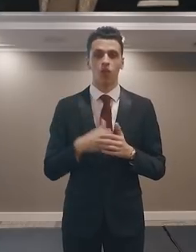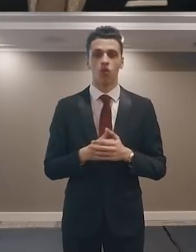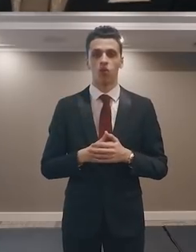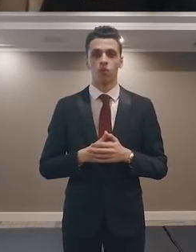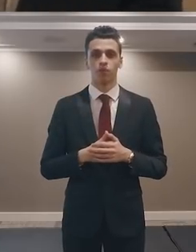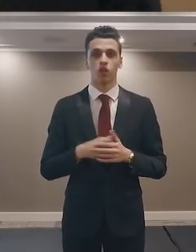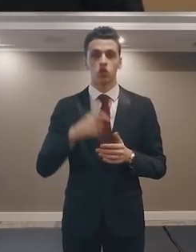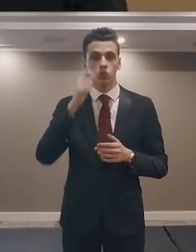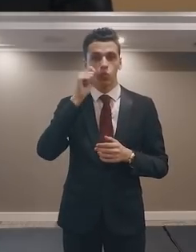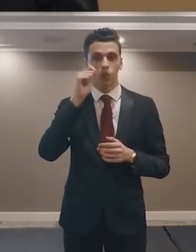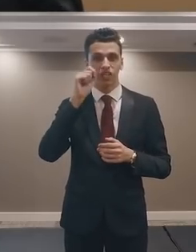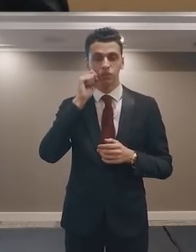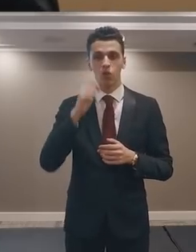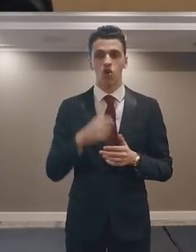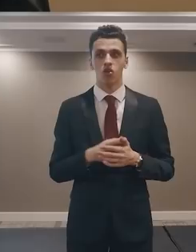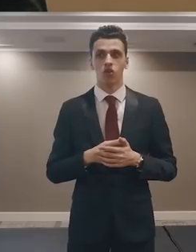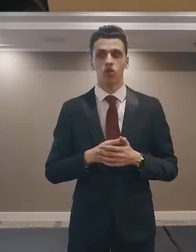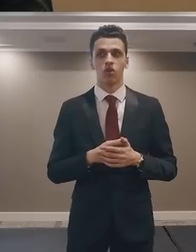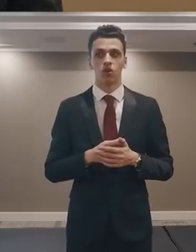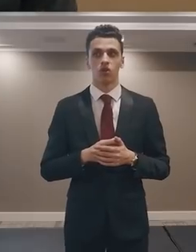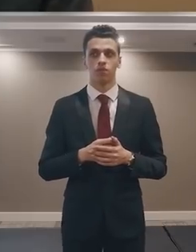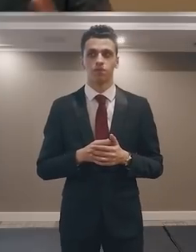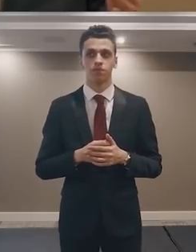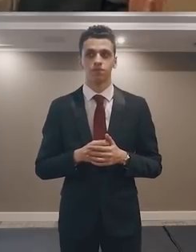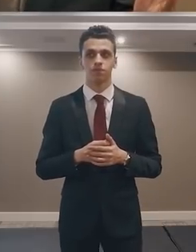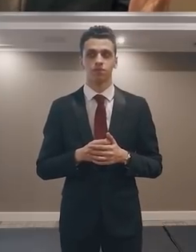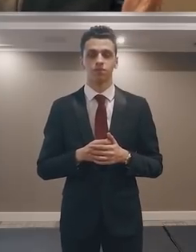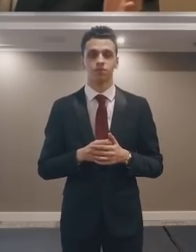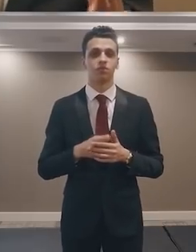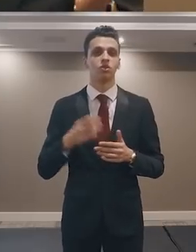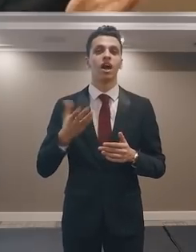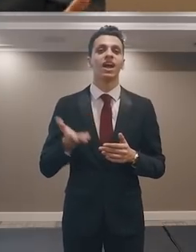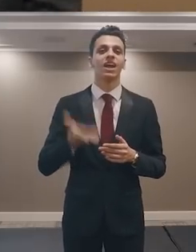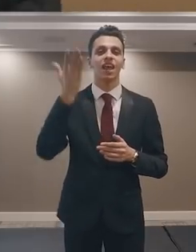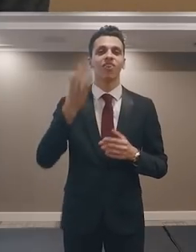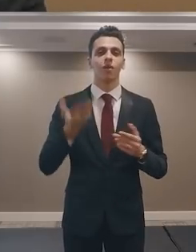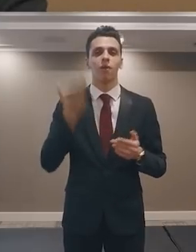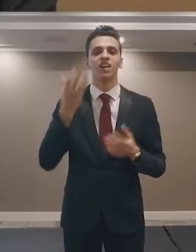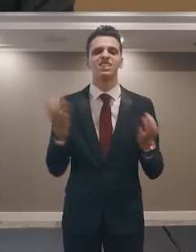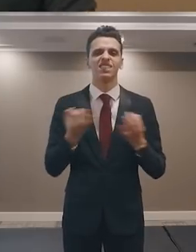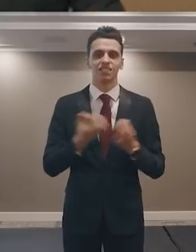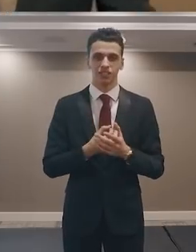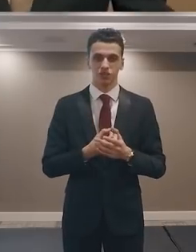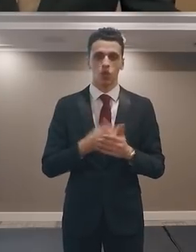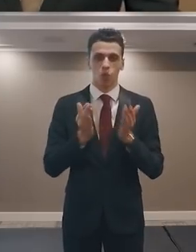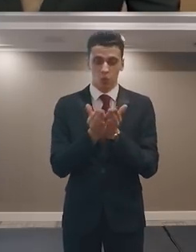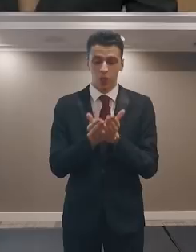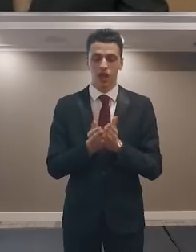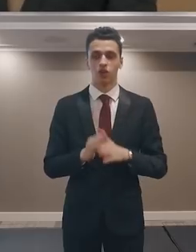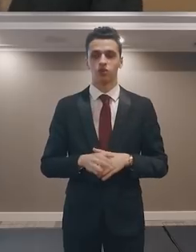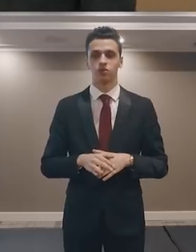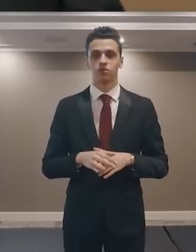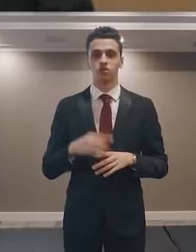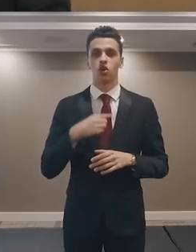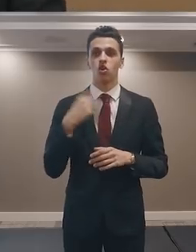una industria que mueve muchísimo dinero muchísimo lo que más ha crecido que son cruceros no estamos haciendo nada nada diferente